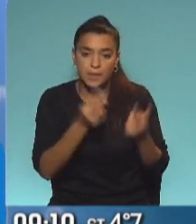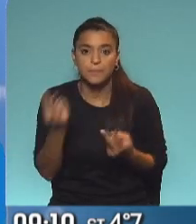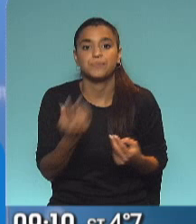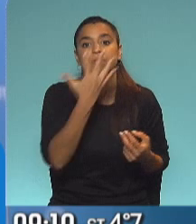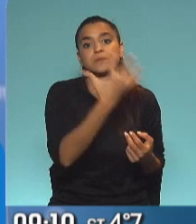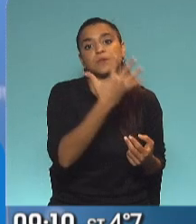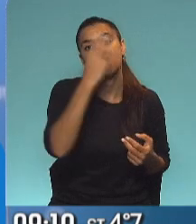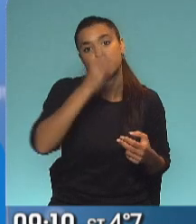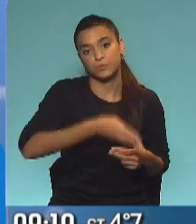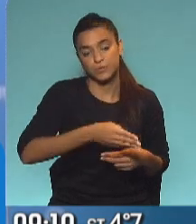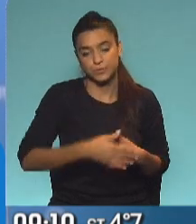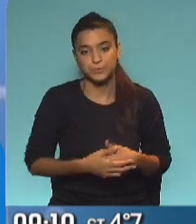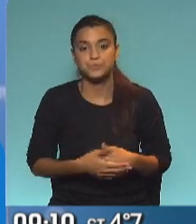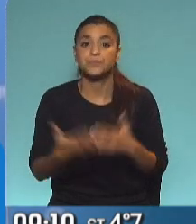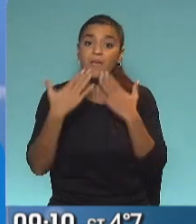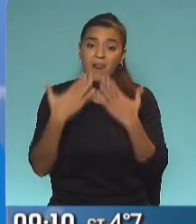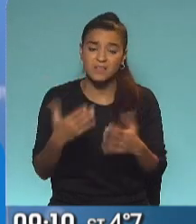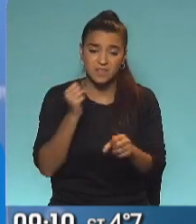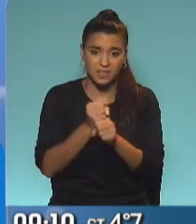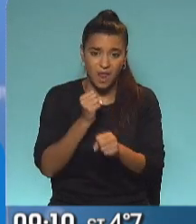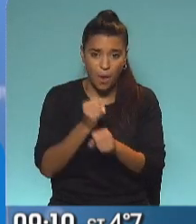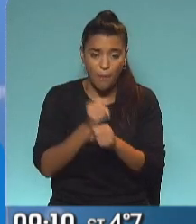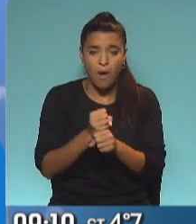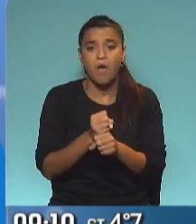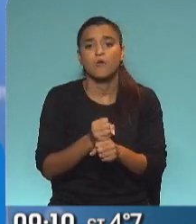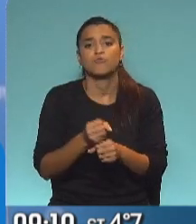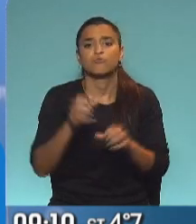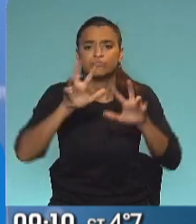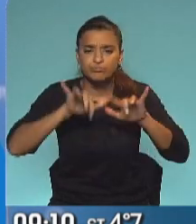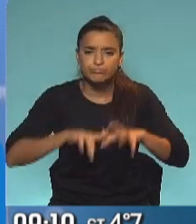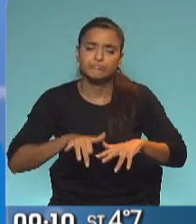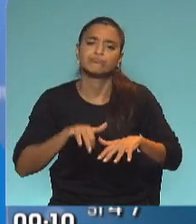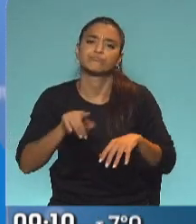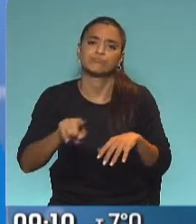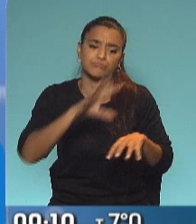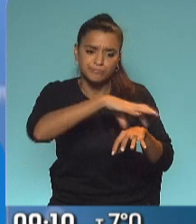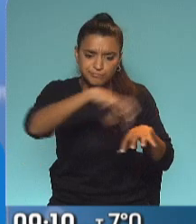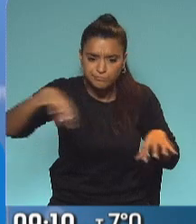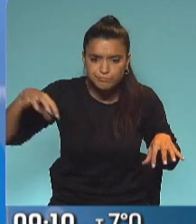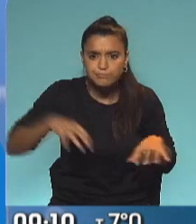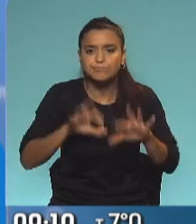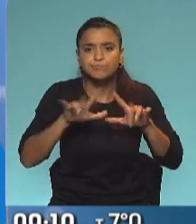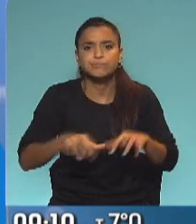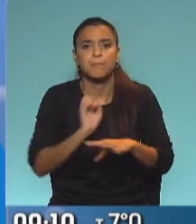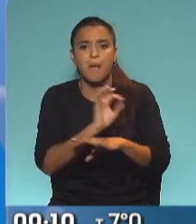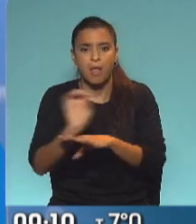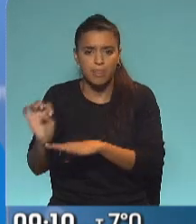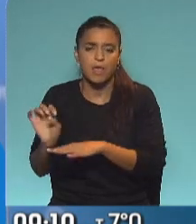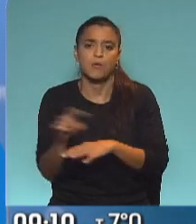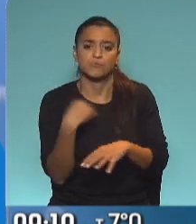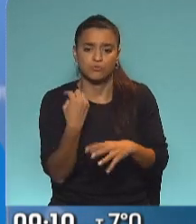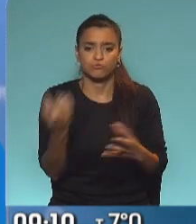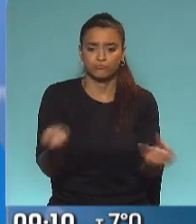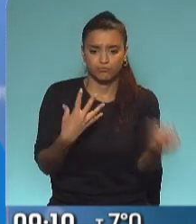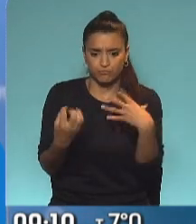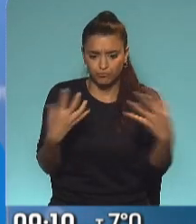del 5%. Agradecemos el trabajo de notificación que se realizan desde los distintos establecimientos para que podamos recibir